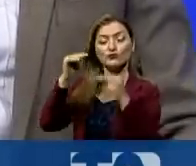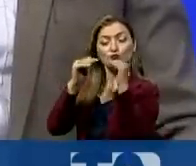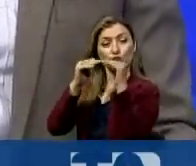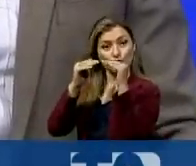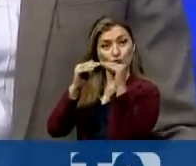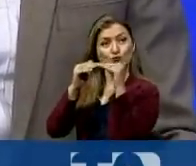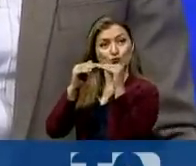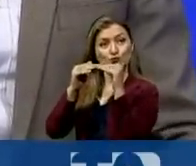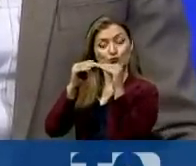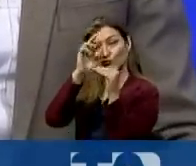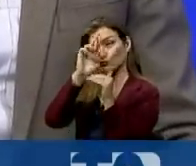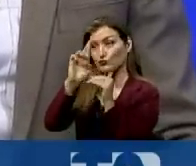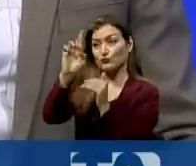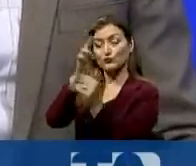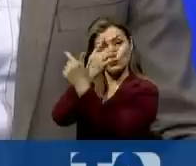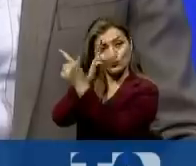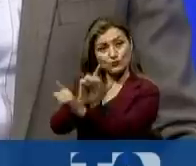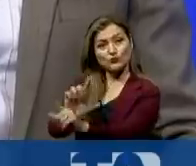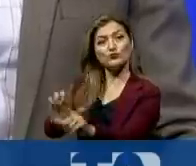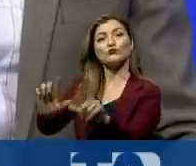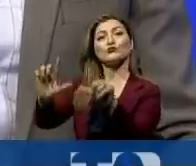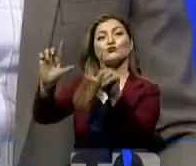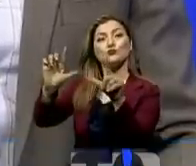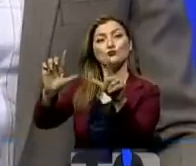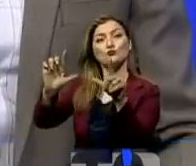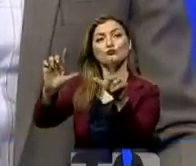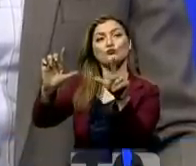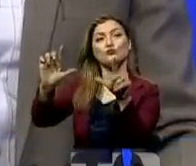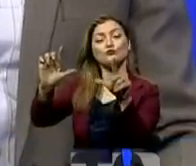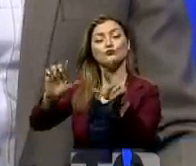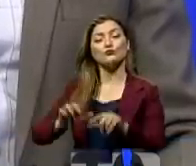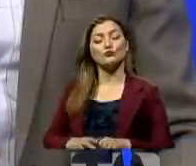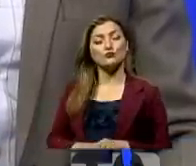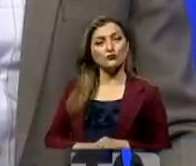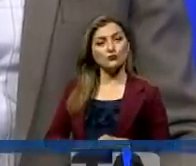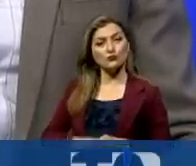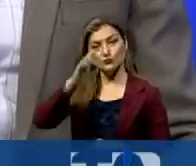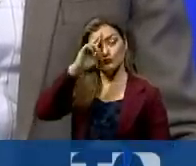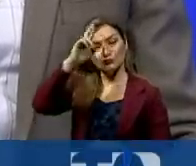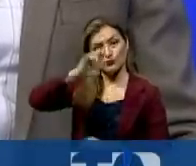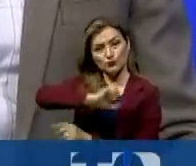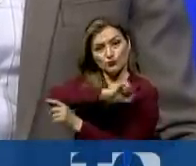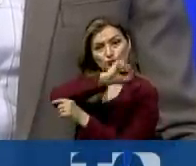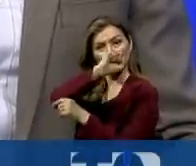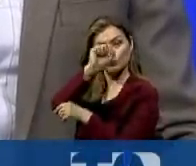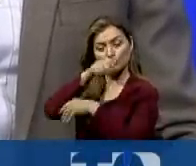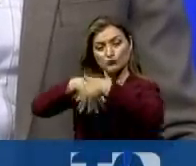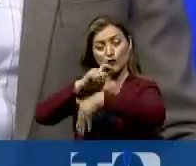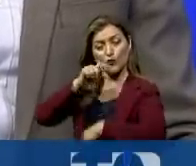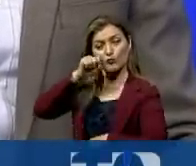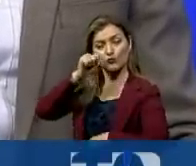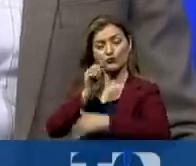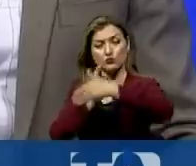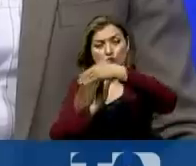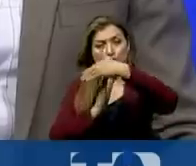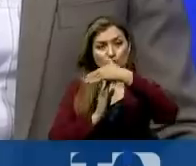democrático un gobierno que respeta la libertad que respeta el derecho y las formas pacíficas de